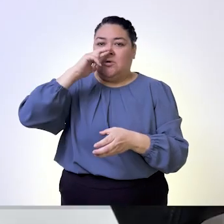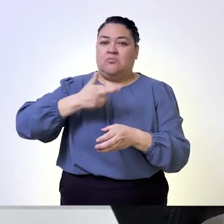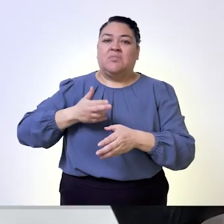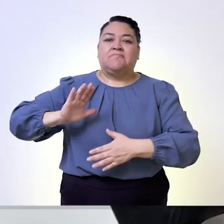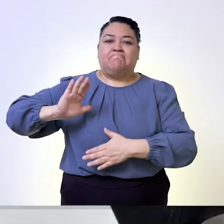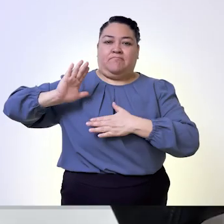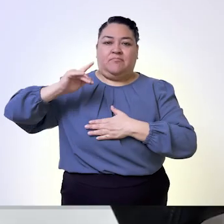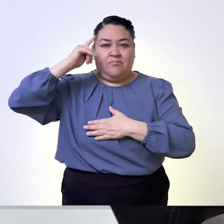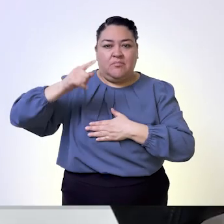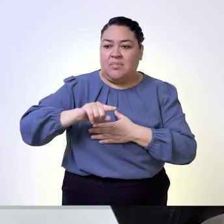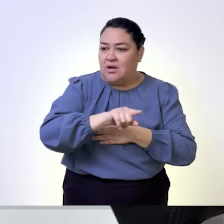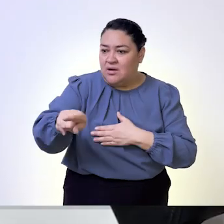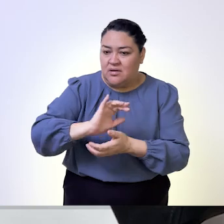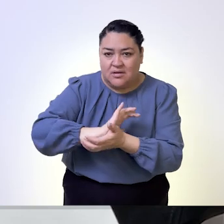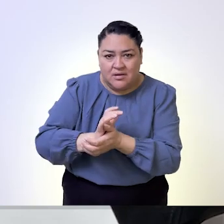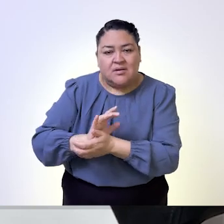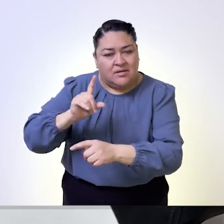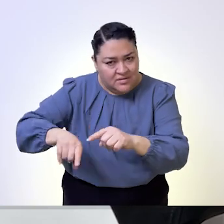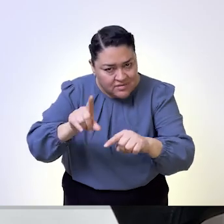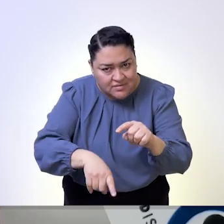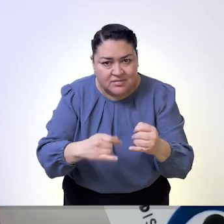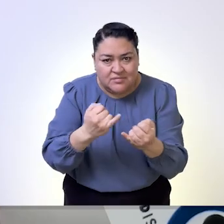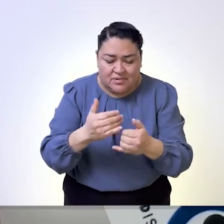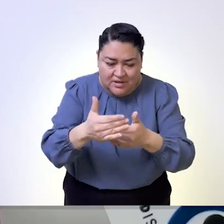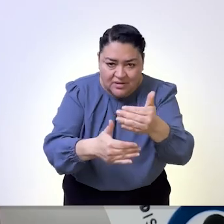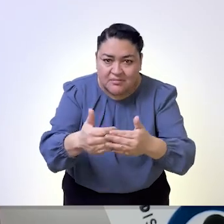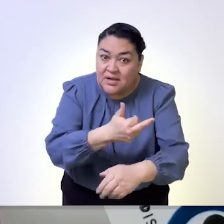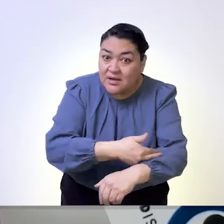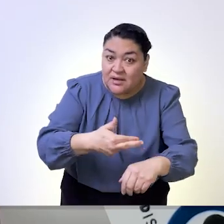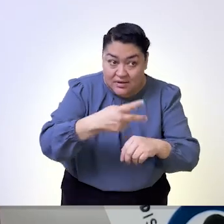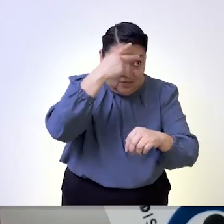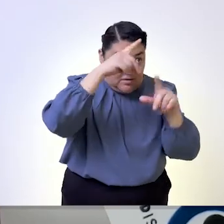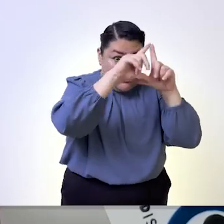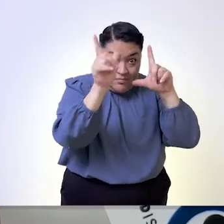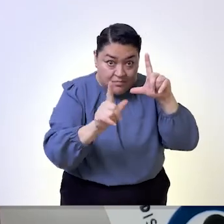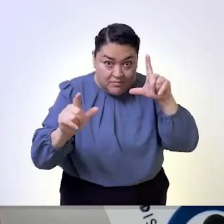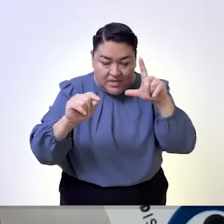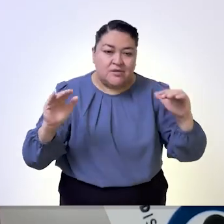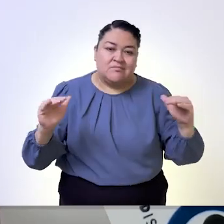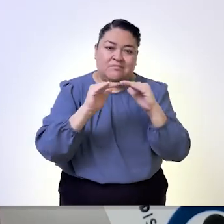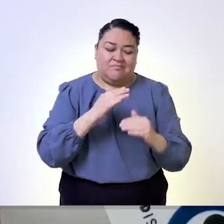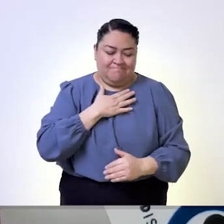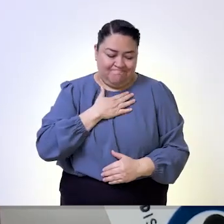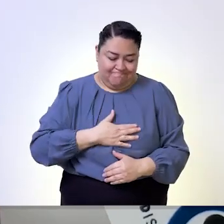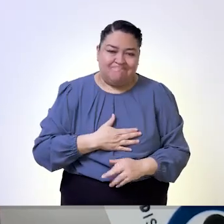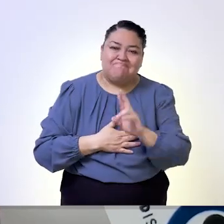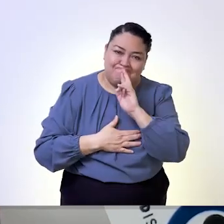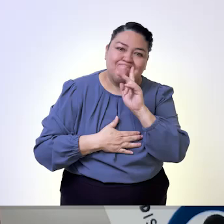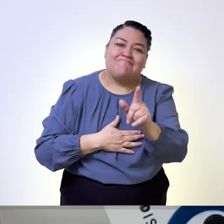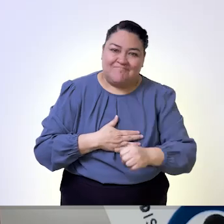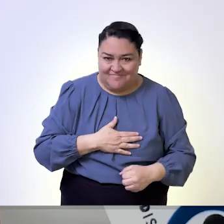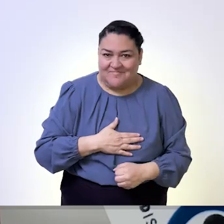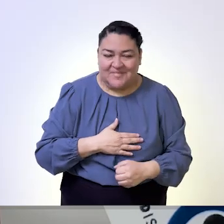seguir trabajando para combatir esas prácticas discriminatorias y lograr con ello un país más justo y más